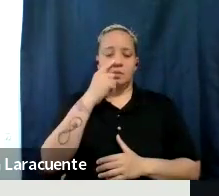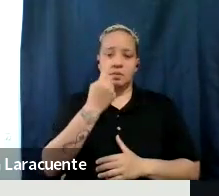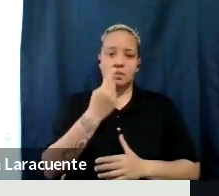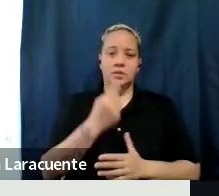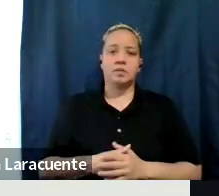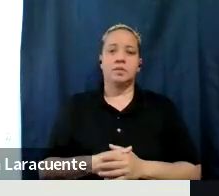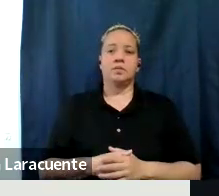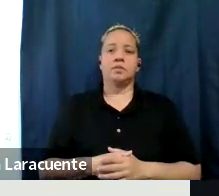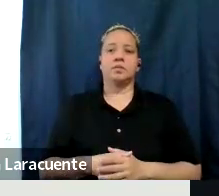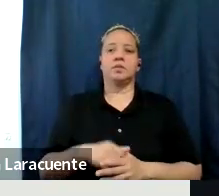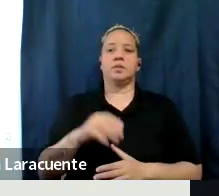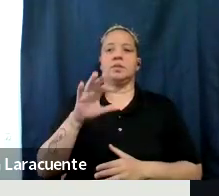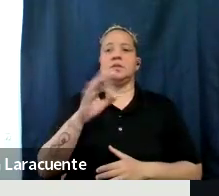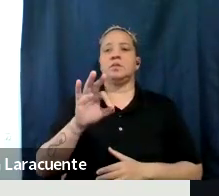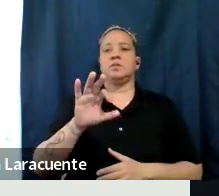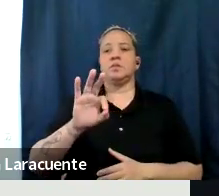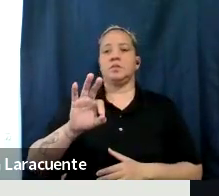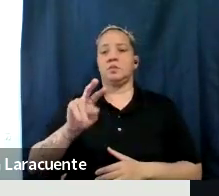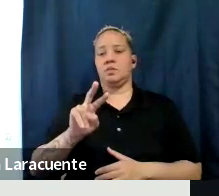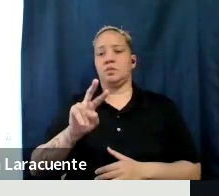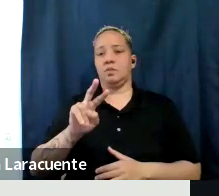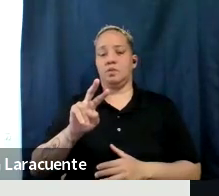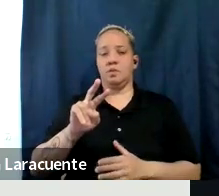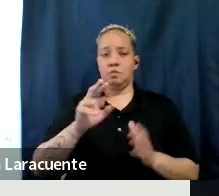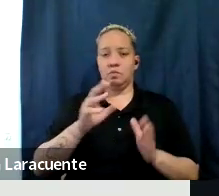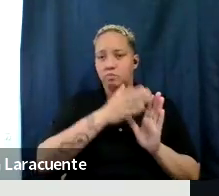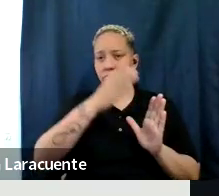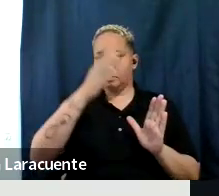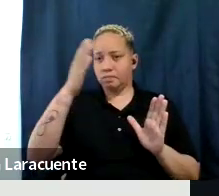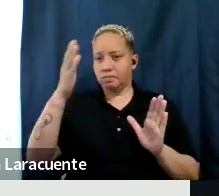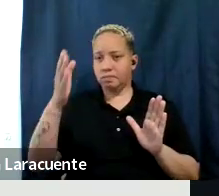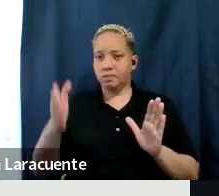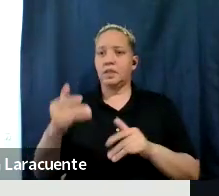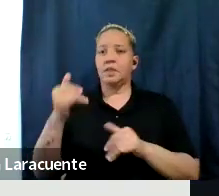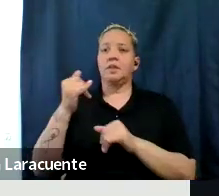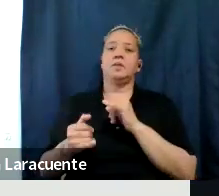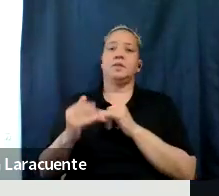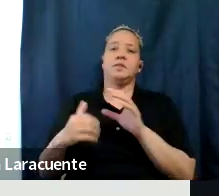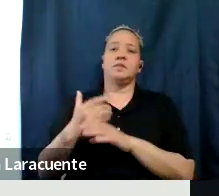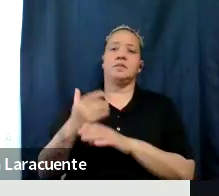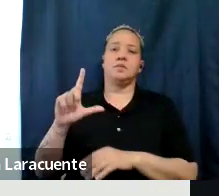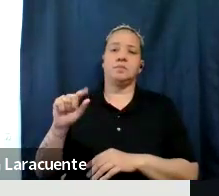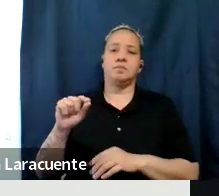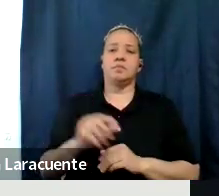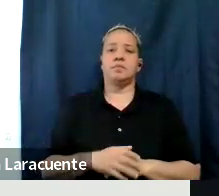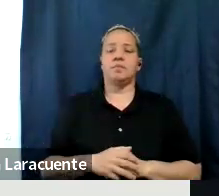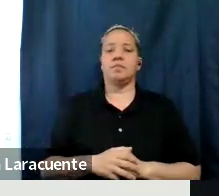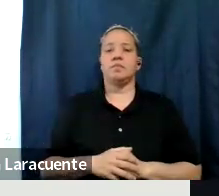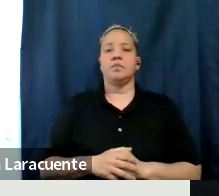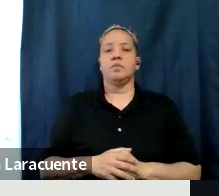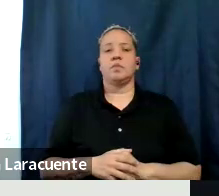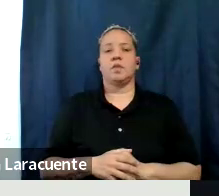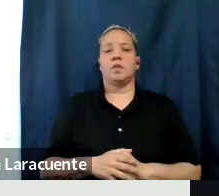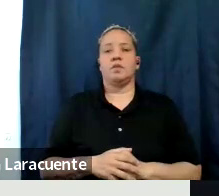En 1992 doy un gran salto a finales del siglo XX, del siglo pasado.